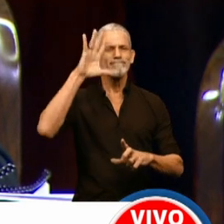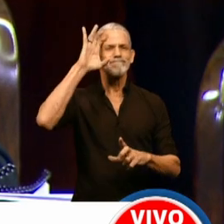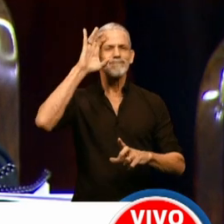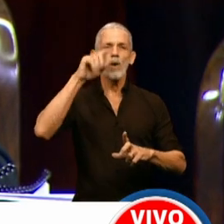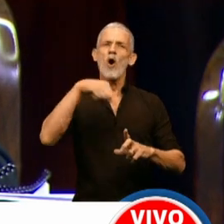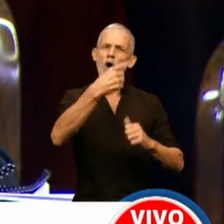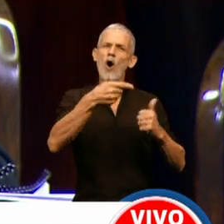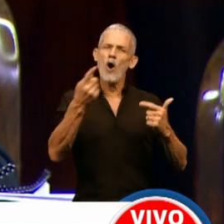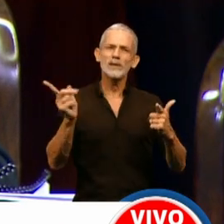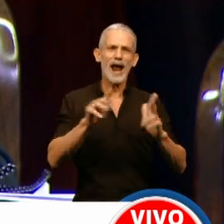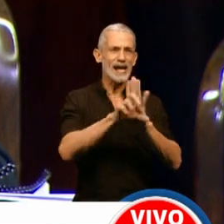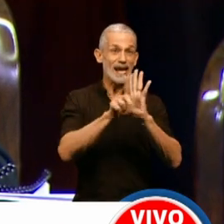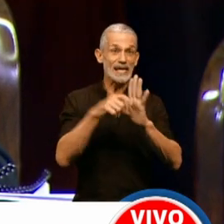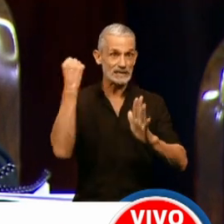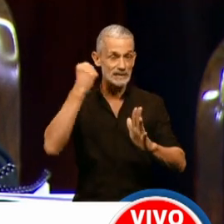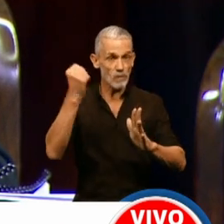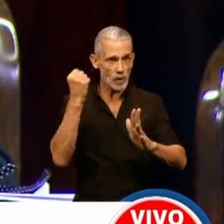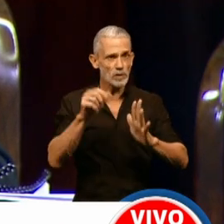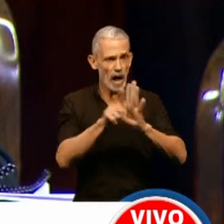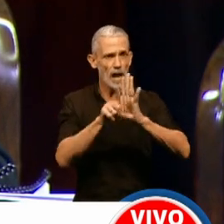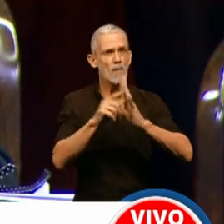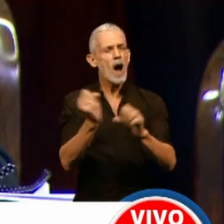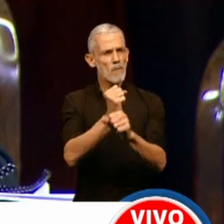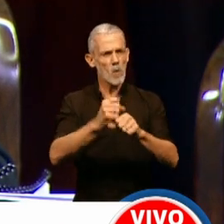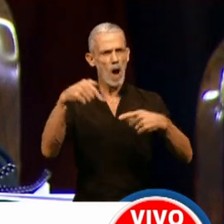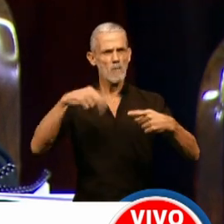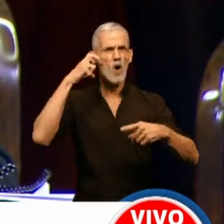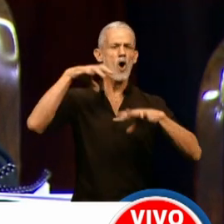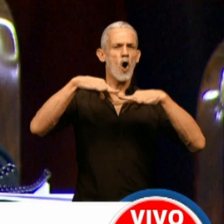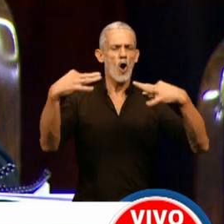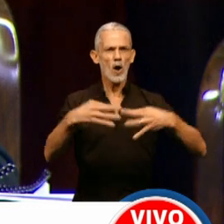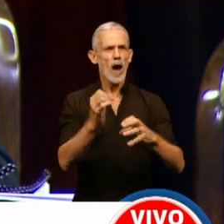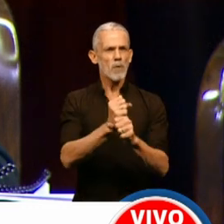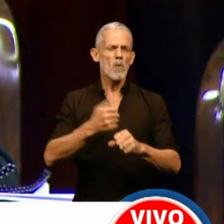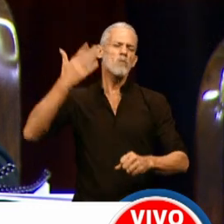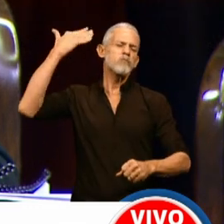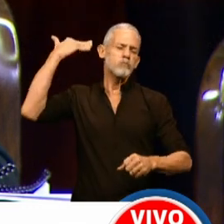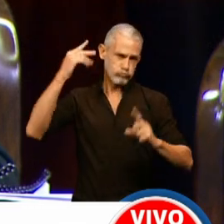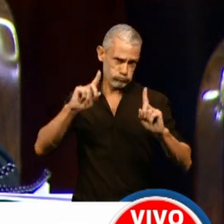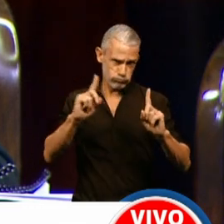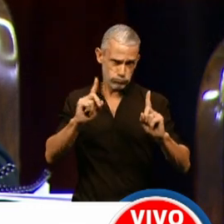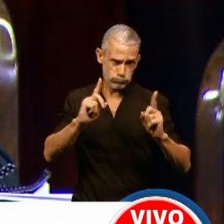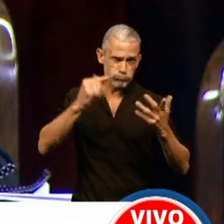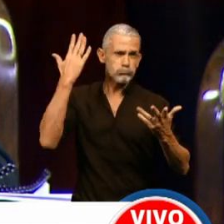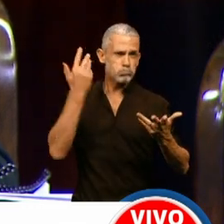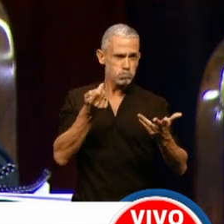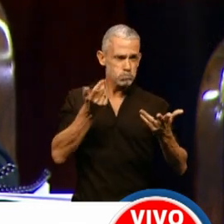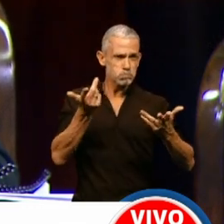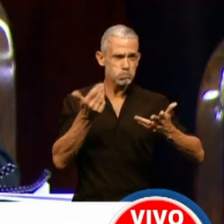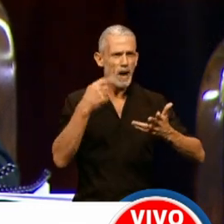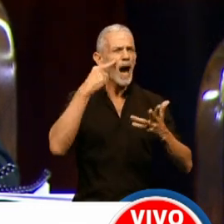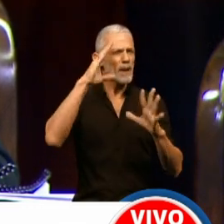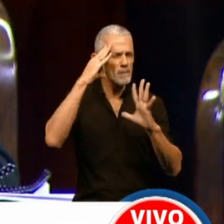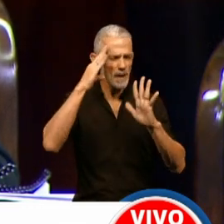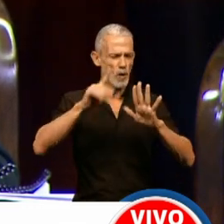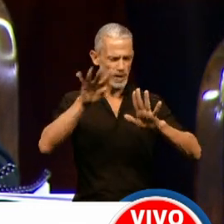de otras leyes históricas que aprobamos en este congreso y no hace mucho no hace mucho a ver si es en memoria